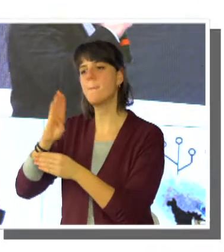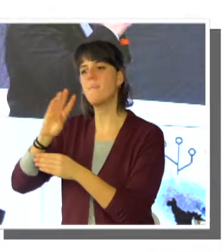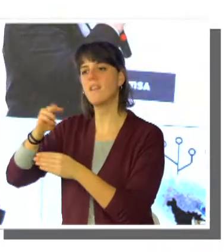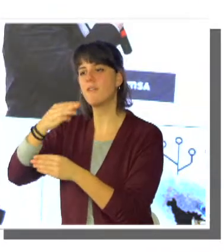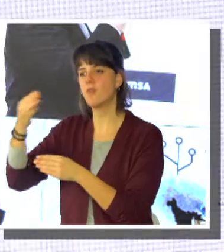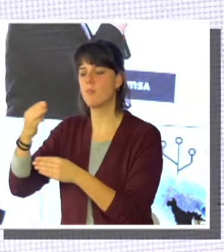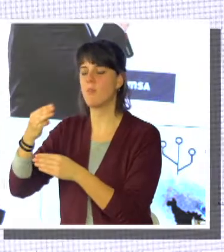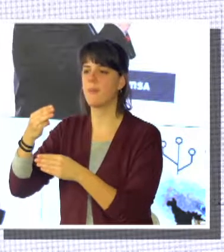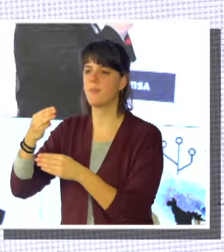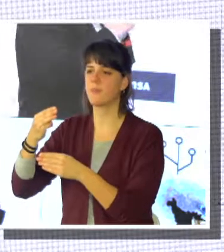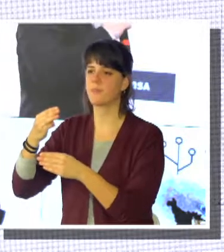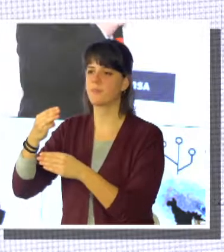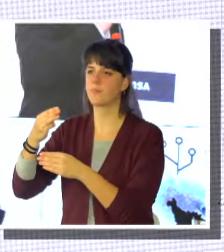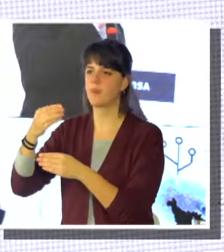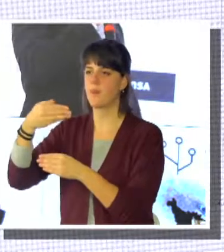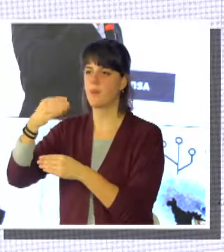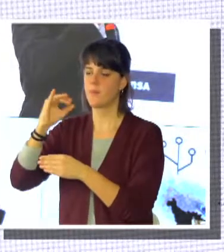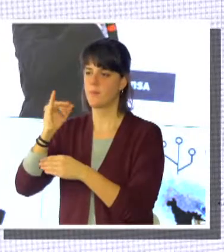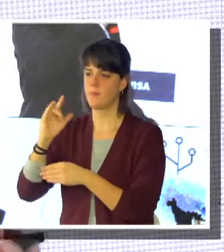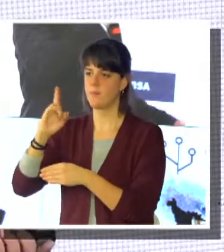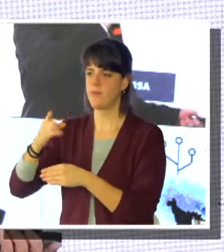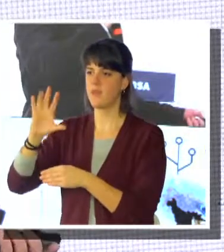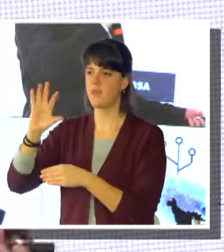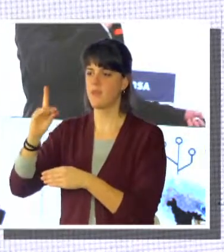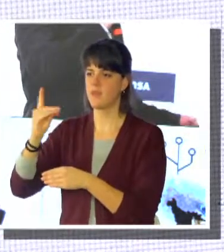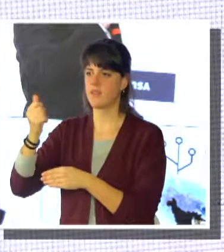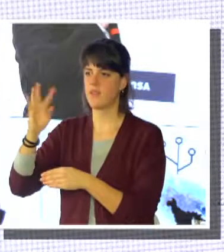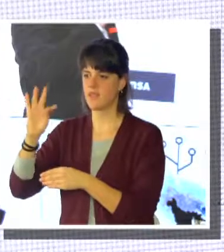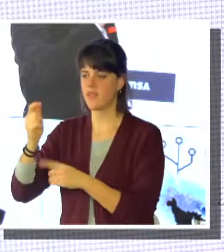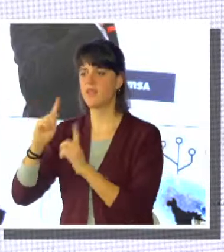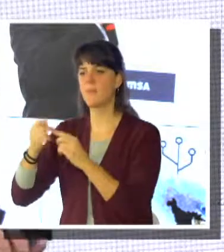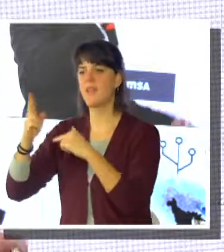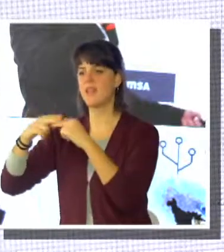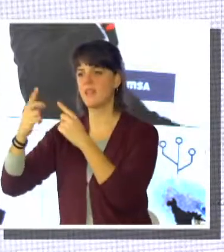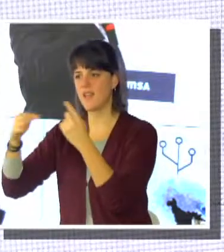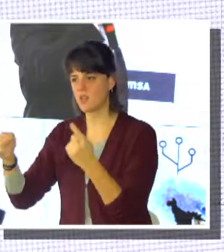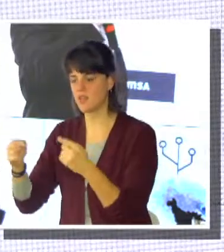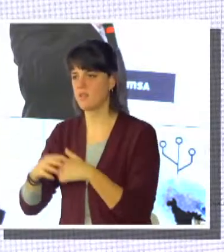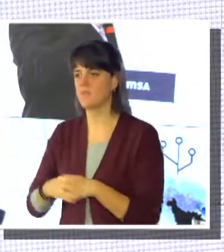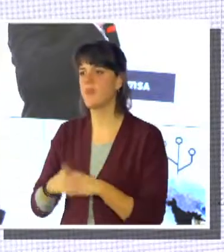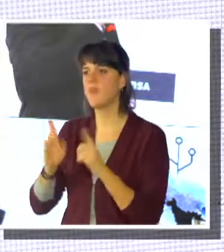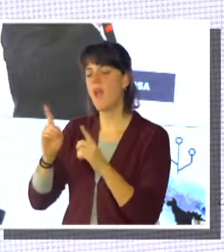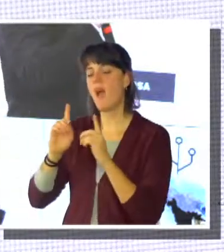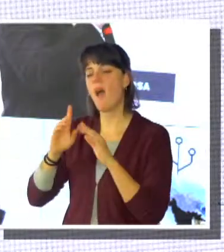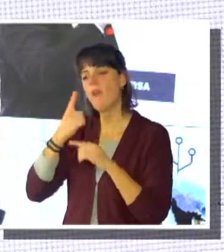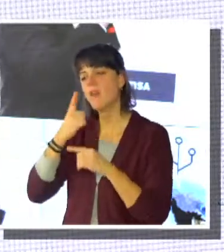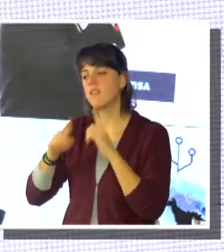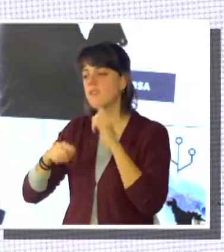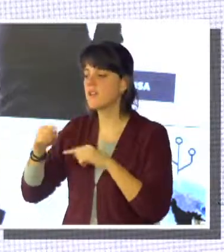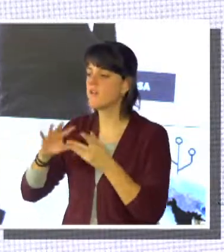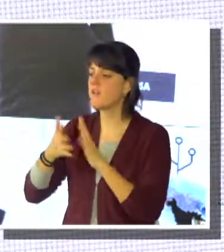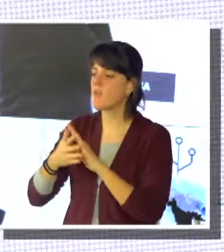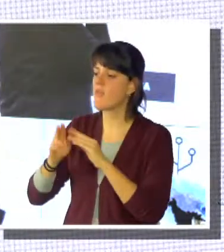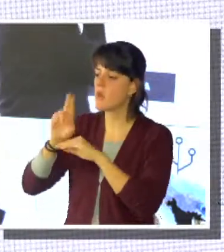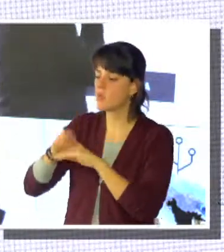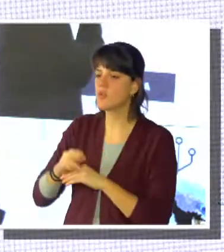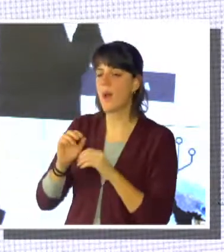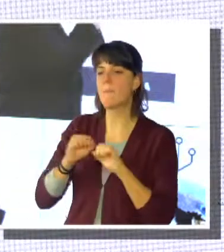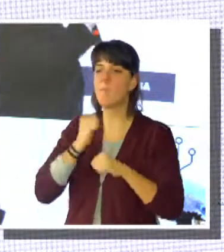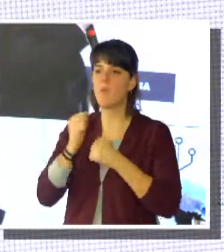esto mismo, no solo para ayudar en la decisión de qué paradas precisan refugios, sino una vez que se va a colocar